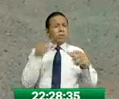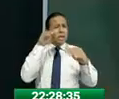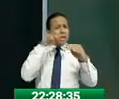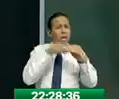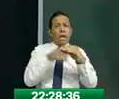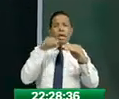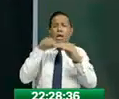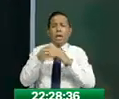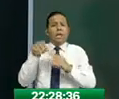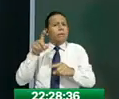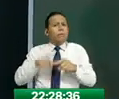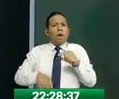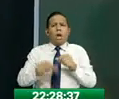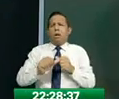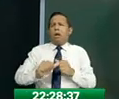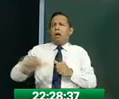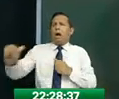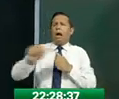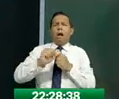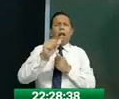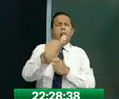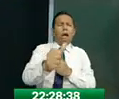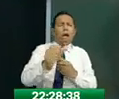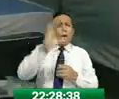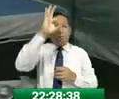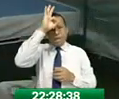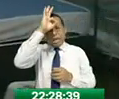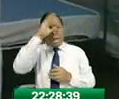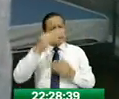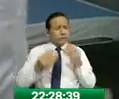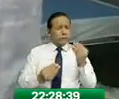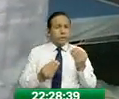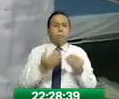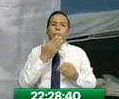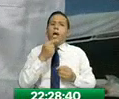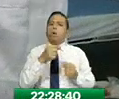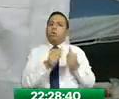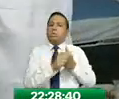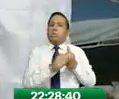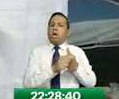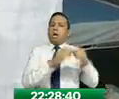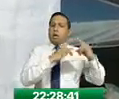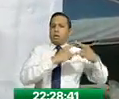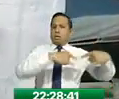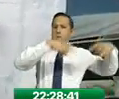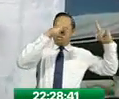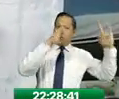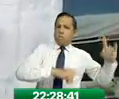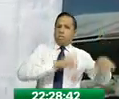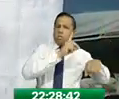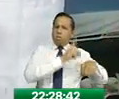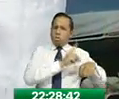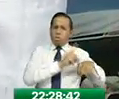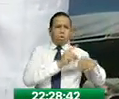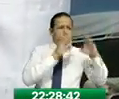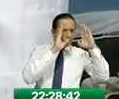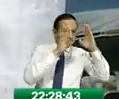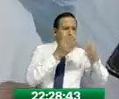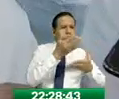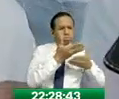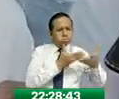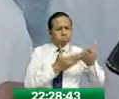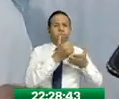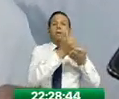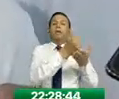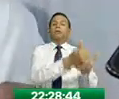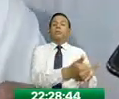inmediato hasta un hospital o centro de salud para tratar complicaciones relacionadas al COVID-19. Y